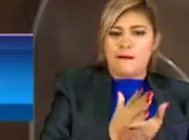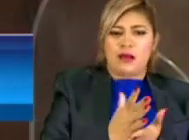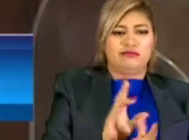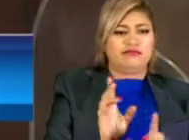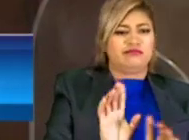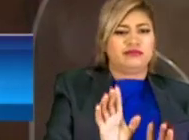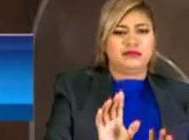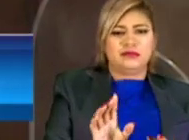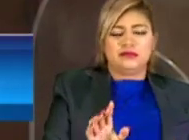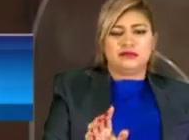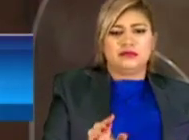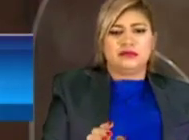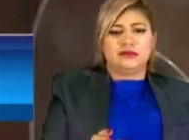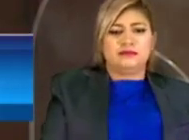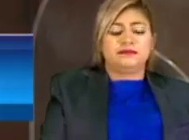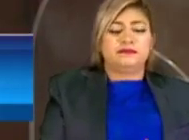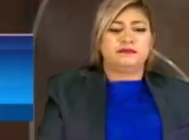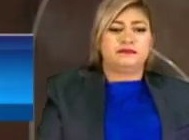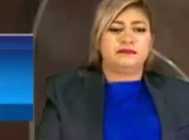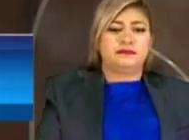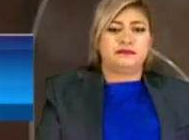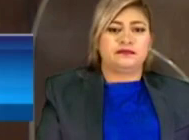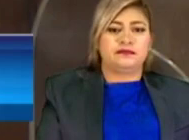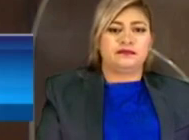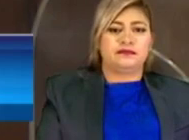dos últimos gobiernos.